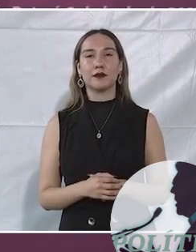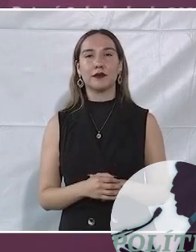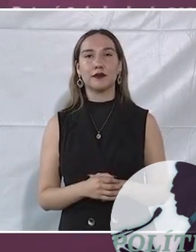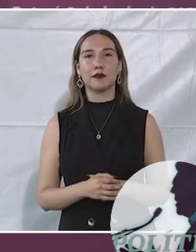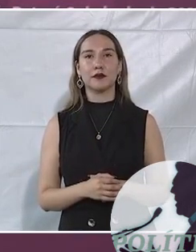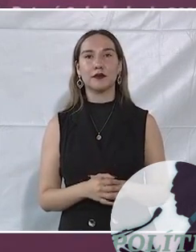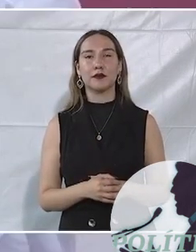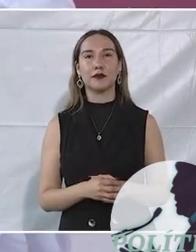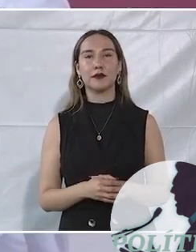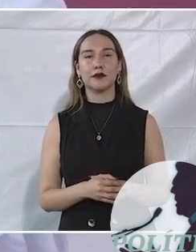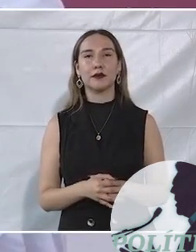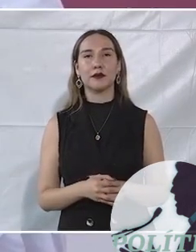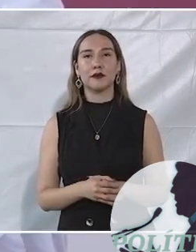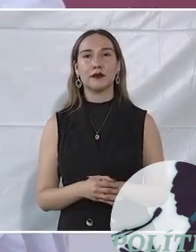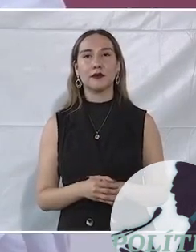no vayan